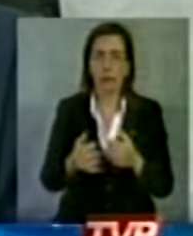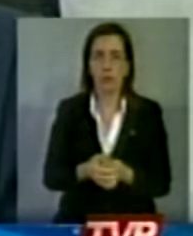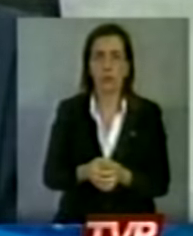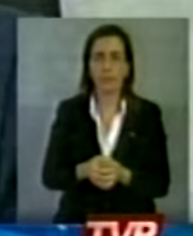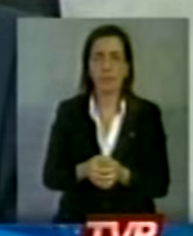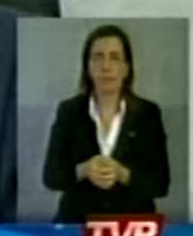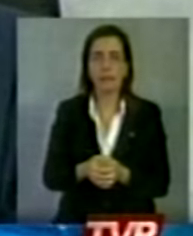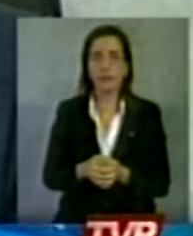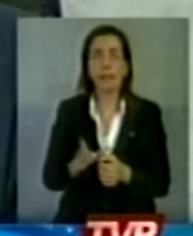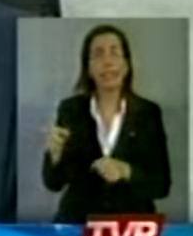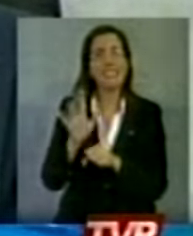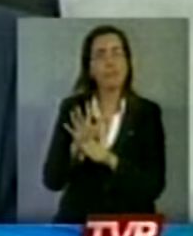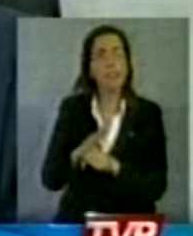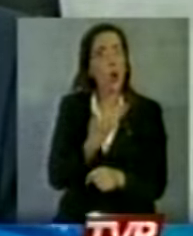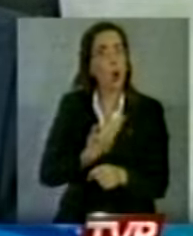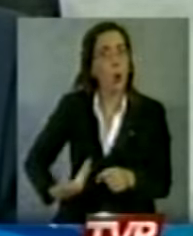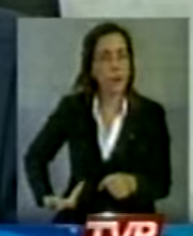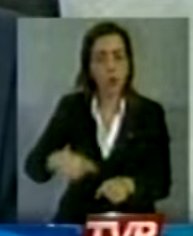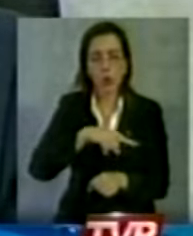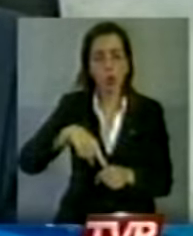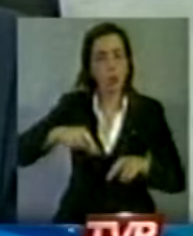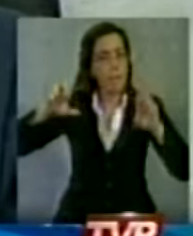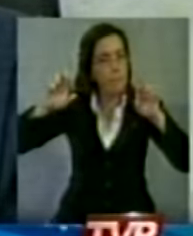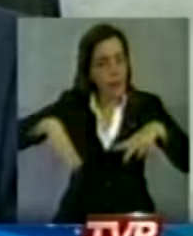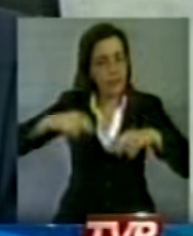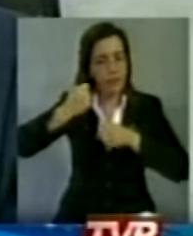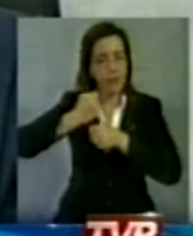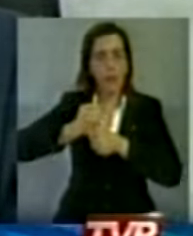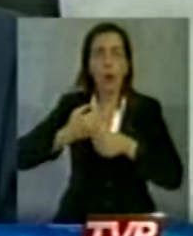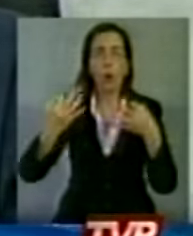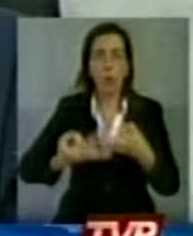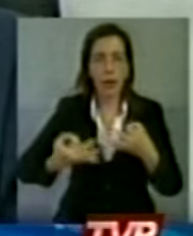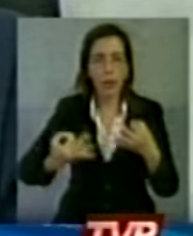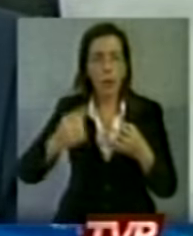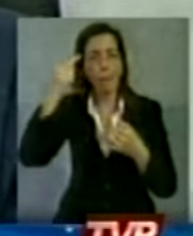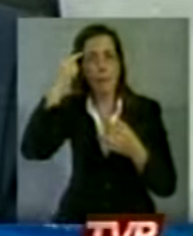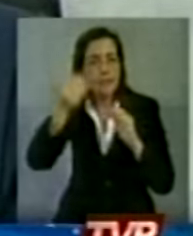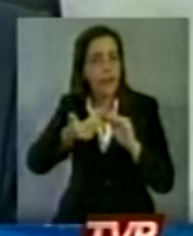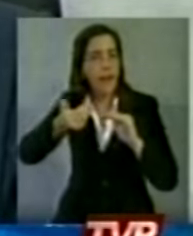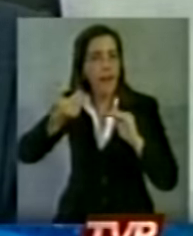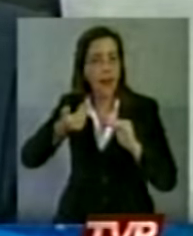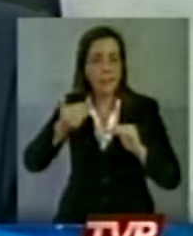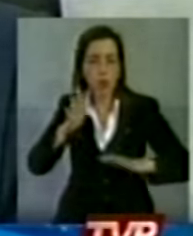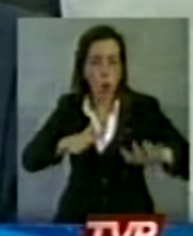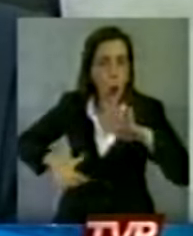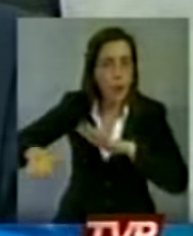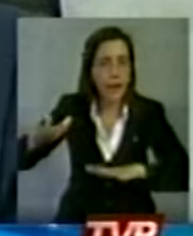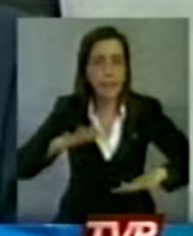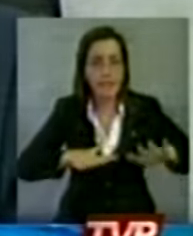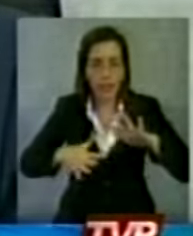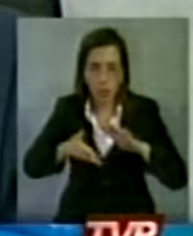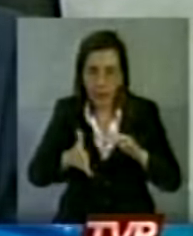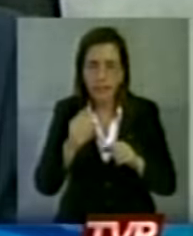Este es el estado planificado para el que trabajamos. Solo una mirada previsora y ordenadora de las